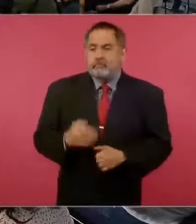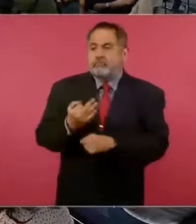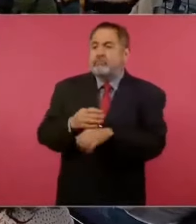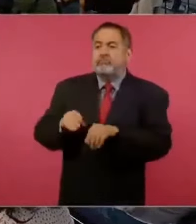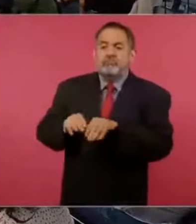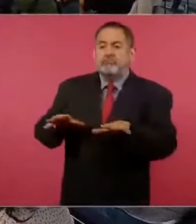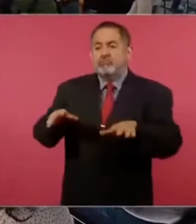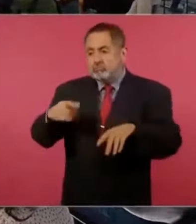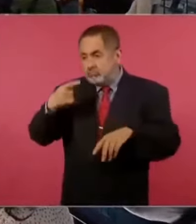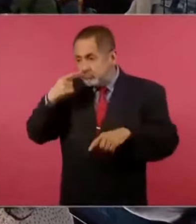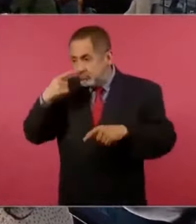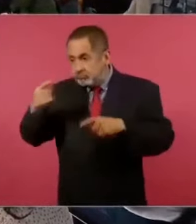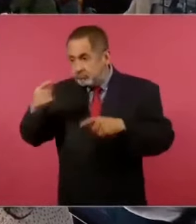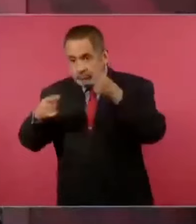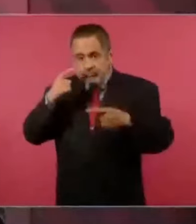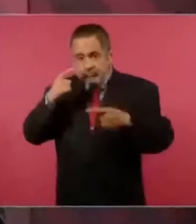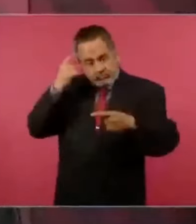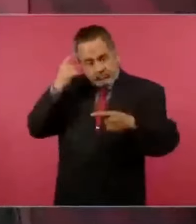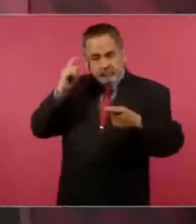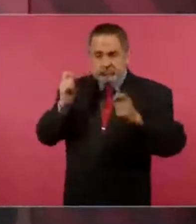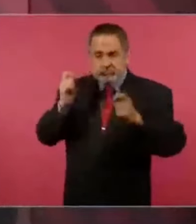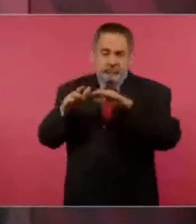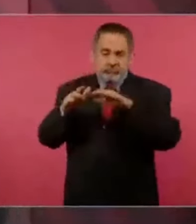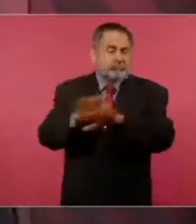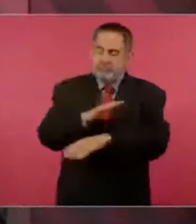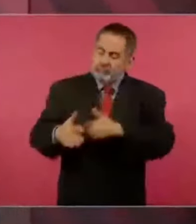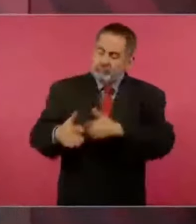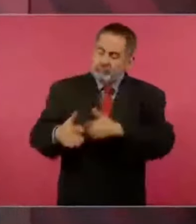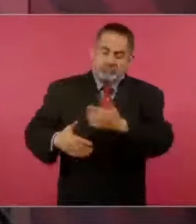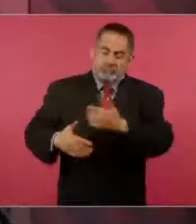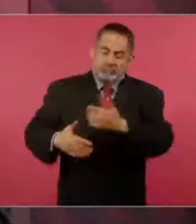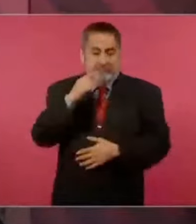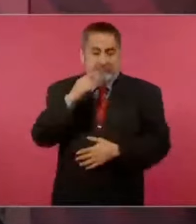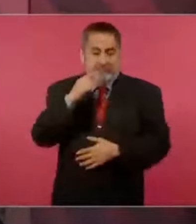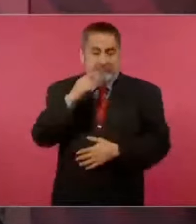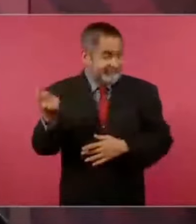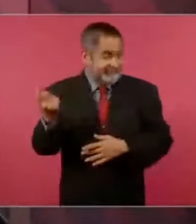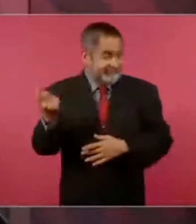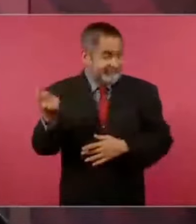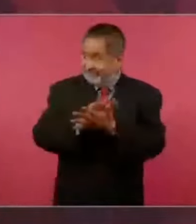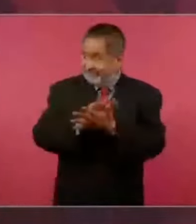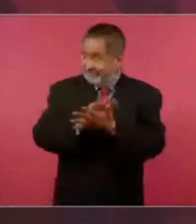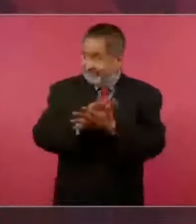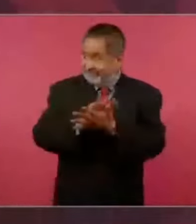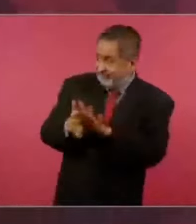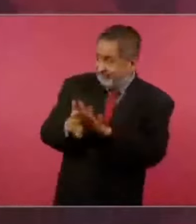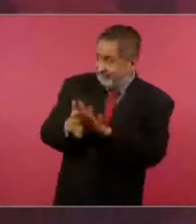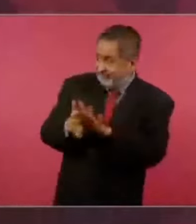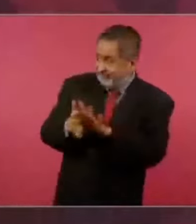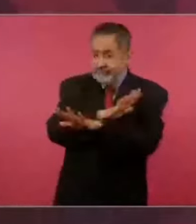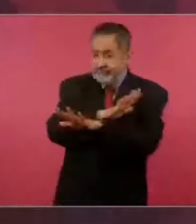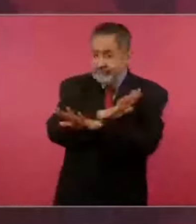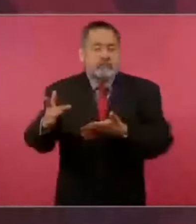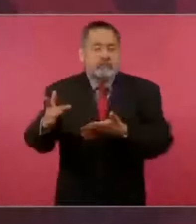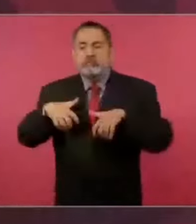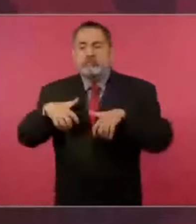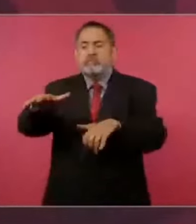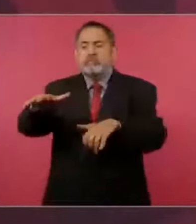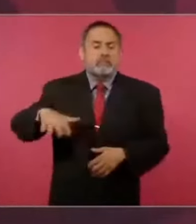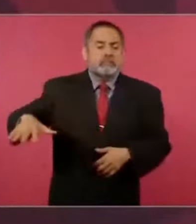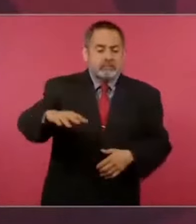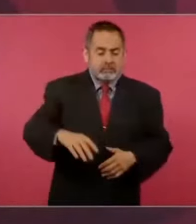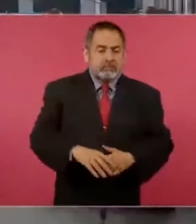expresando. El motor del cambio es el pueblo. ¿Algún mensaje a los